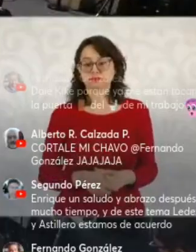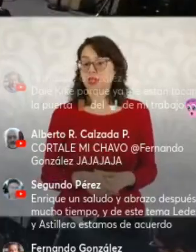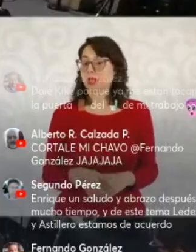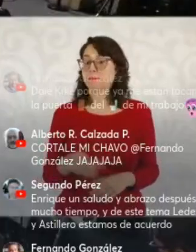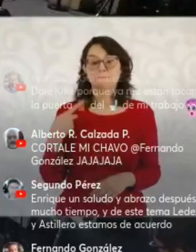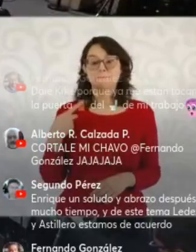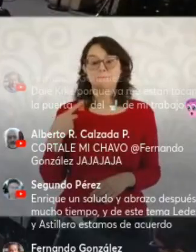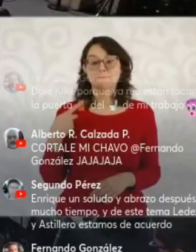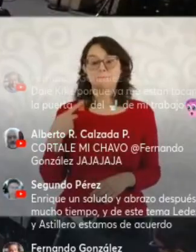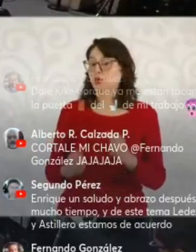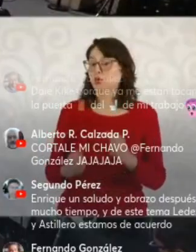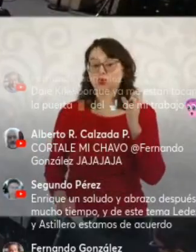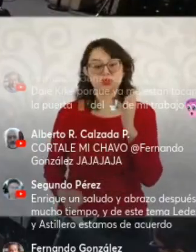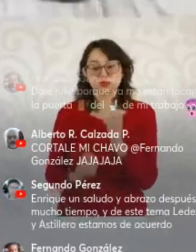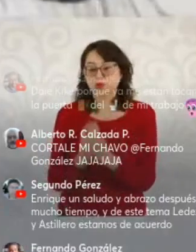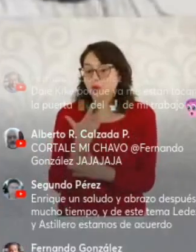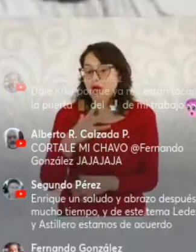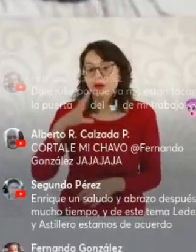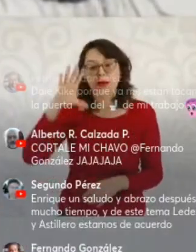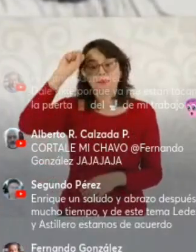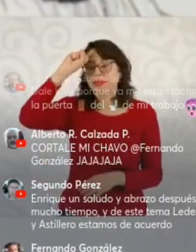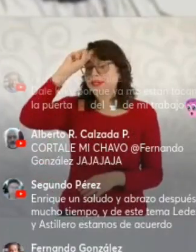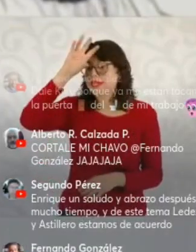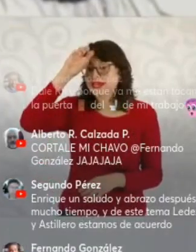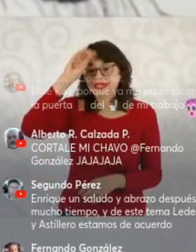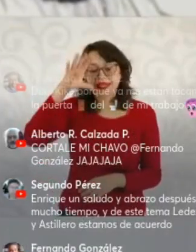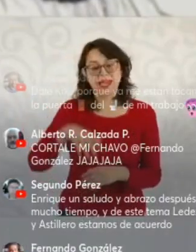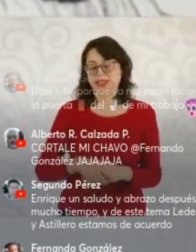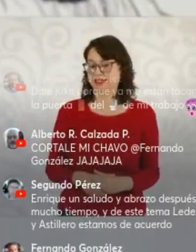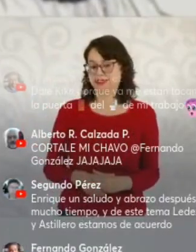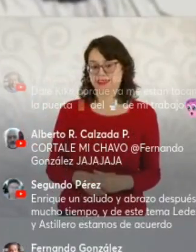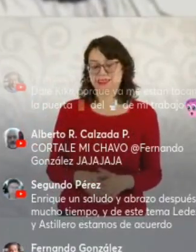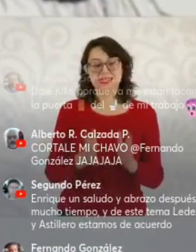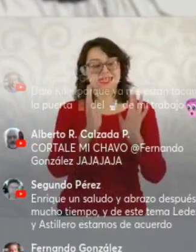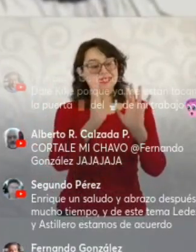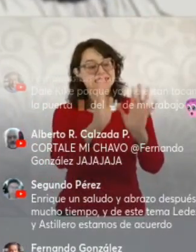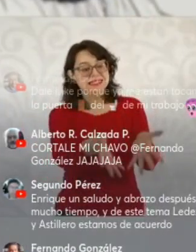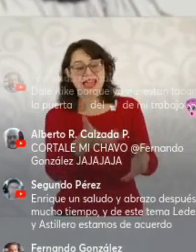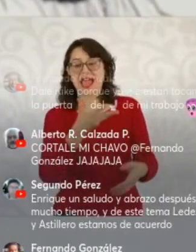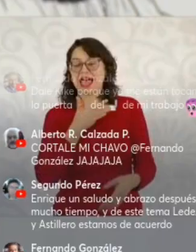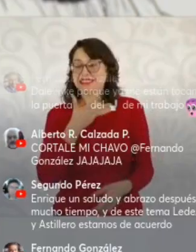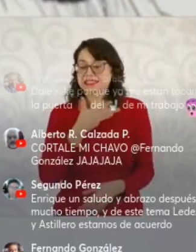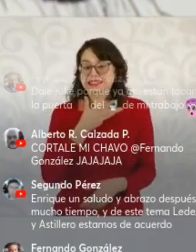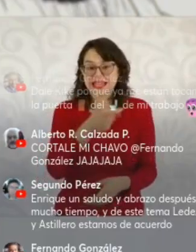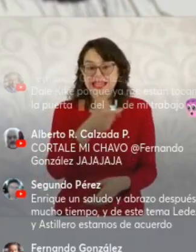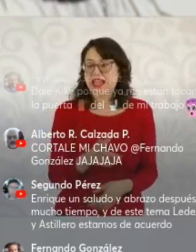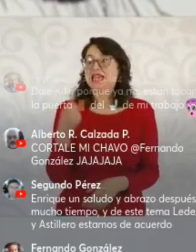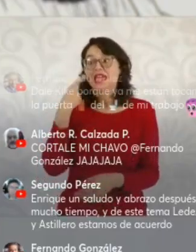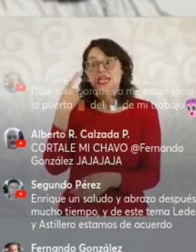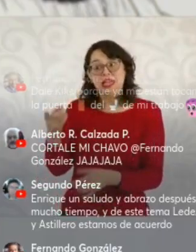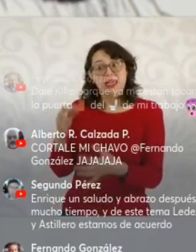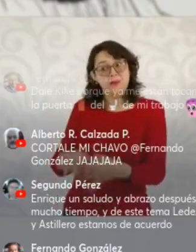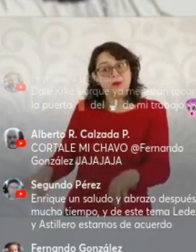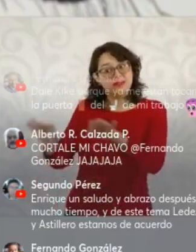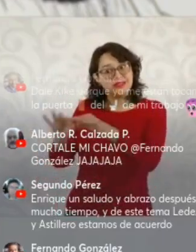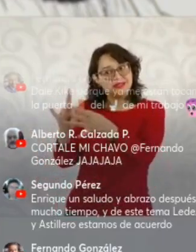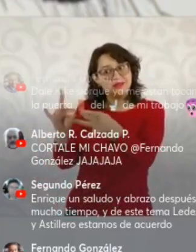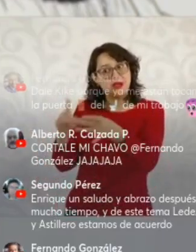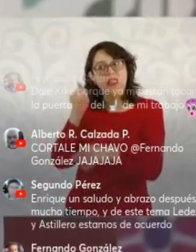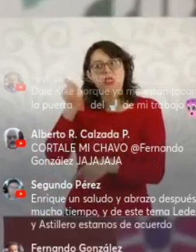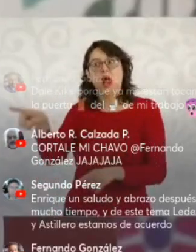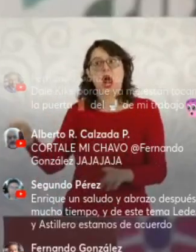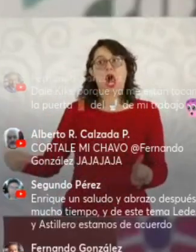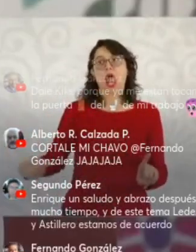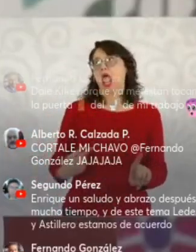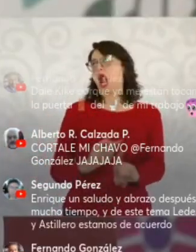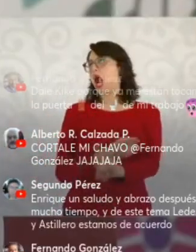Pero no son permisos para nueva minería. No, la gran mayoría de esos permisos es importante porque tú estás queriendo poner